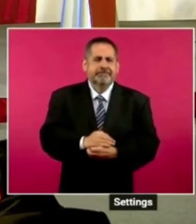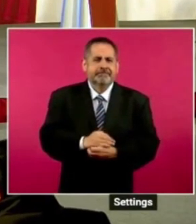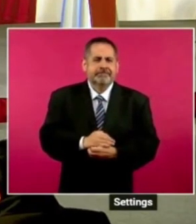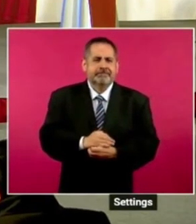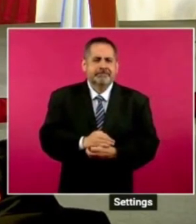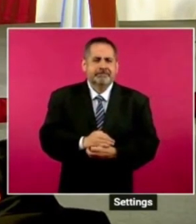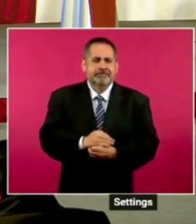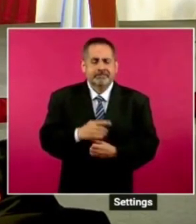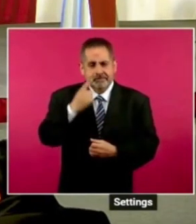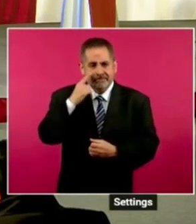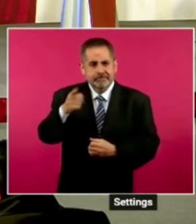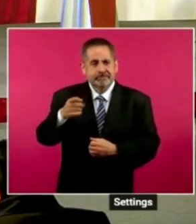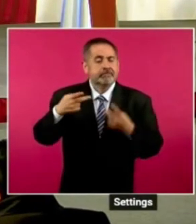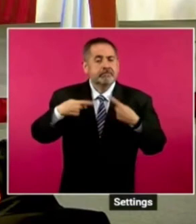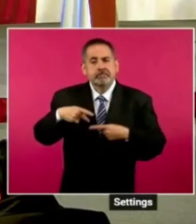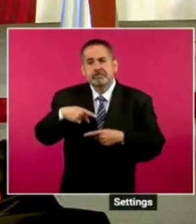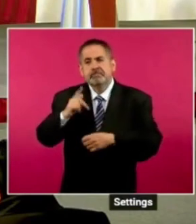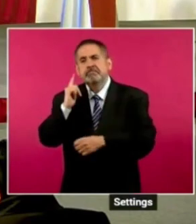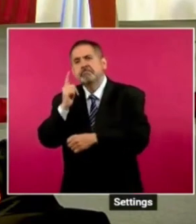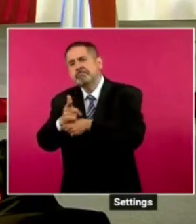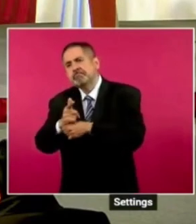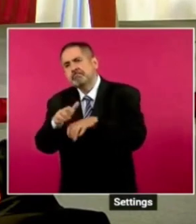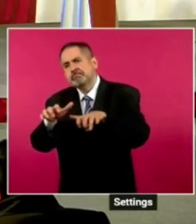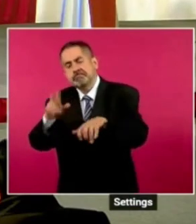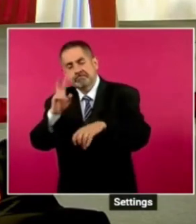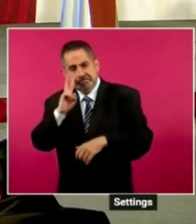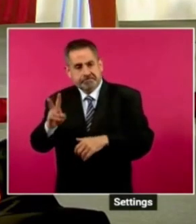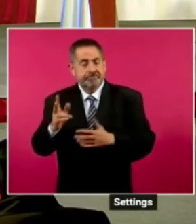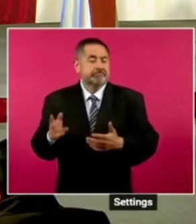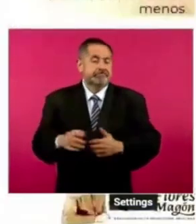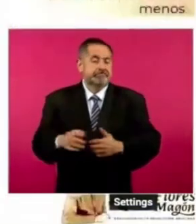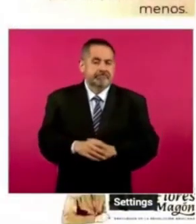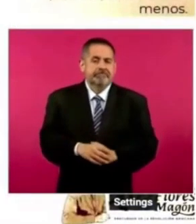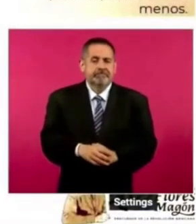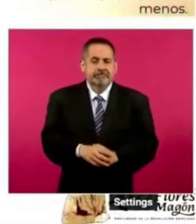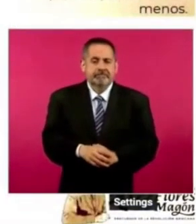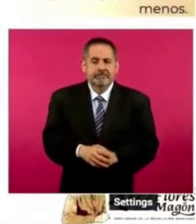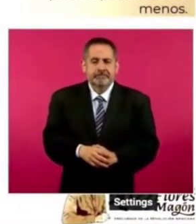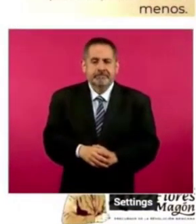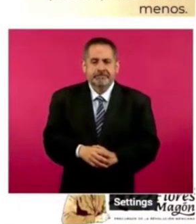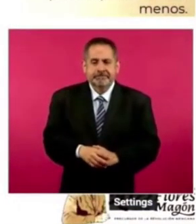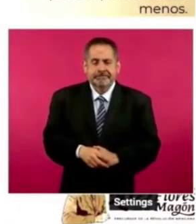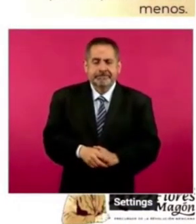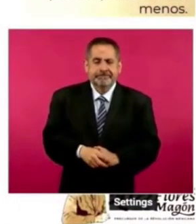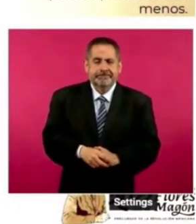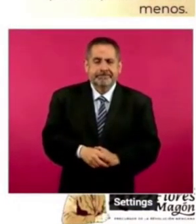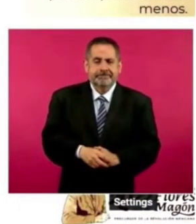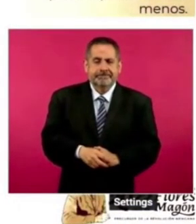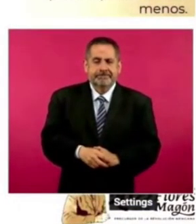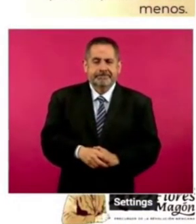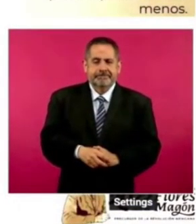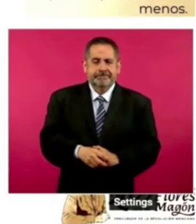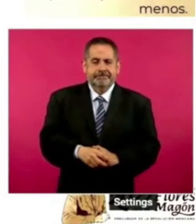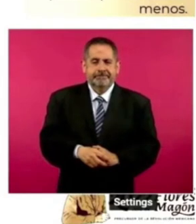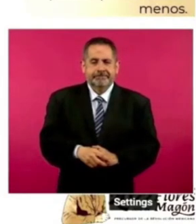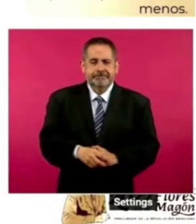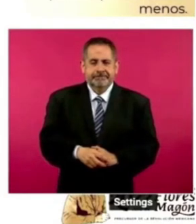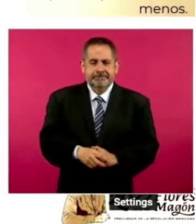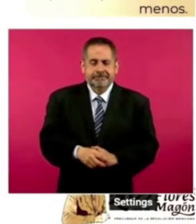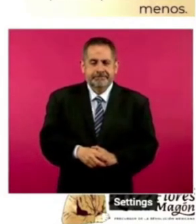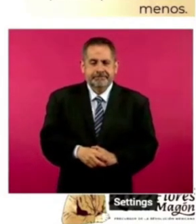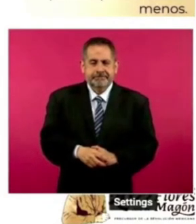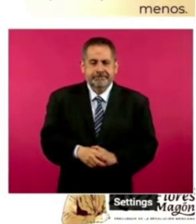ahorita que, por ejemplo, la tasa de percepción de inseguridad está en 64.4, que efectivamente es la más